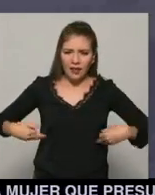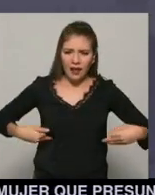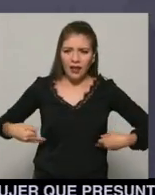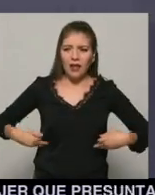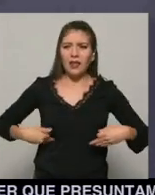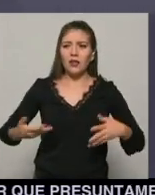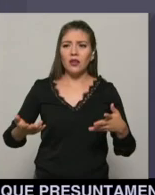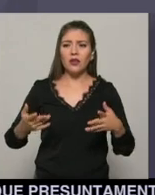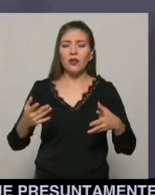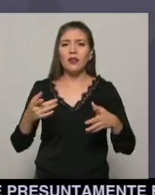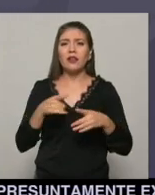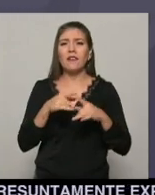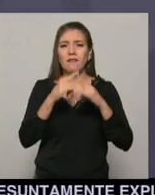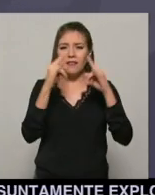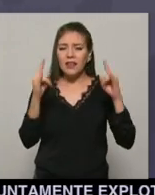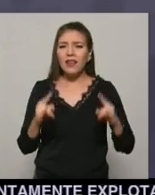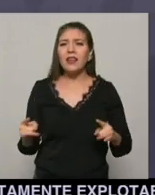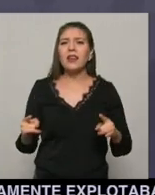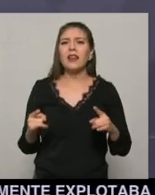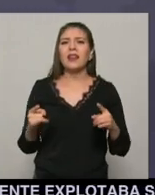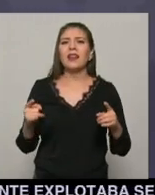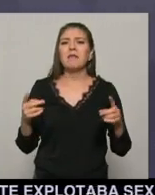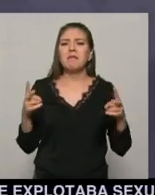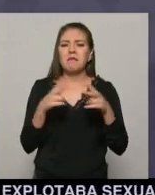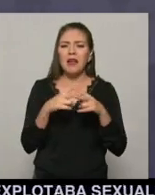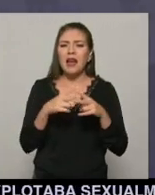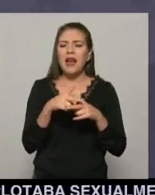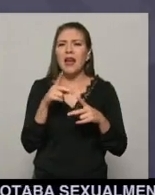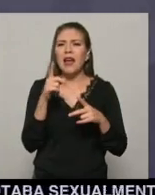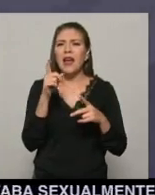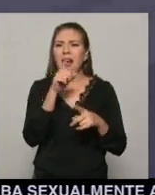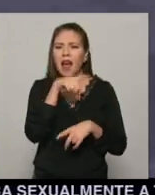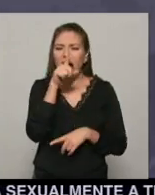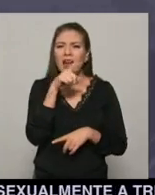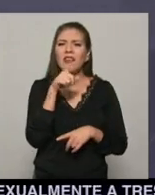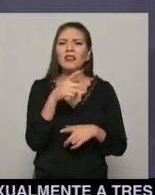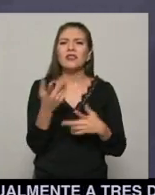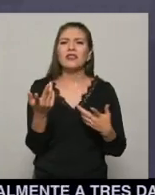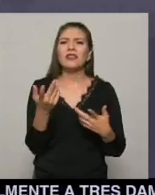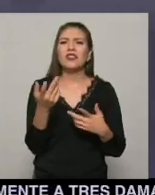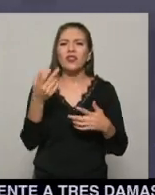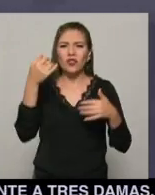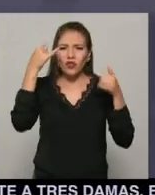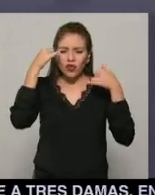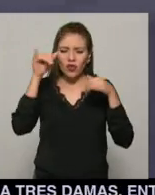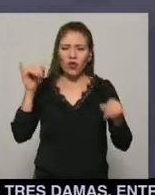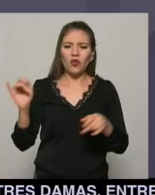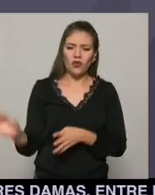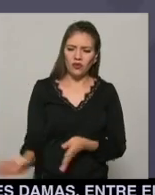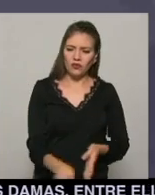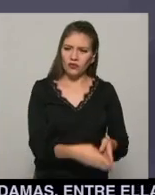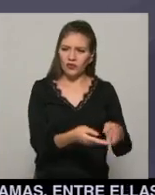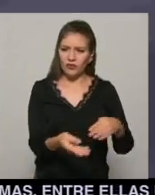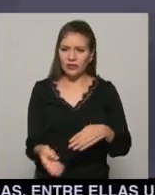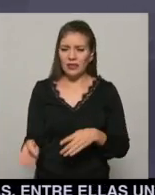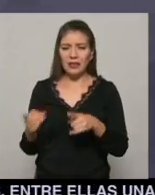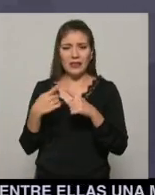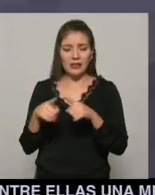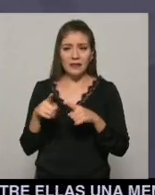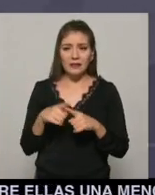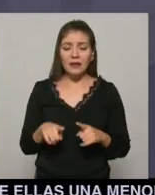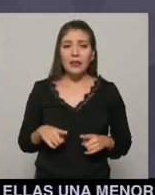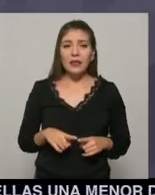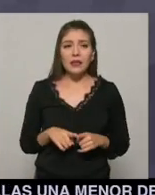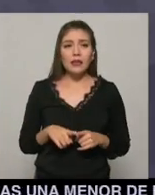ferias, peleas de gallos, shows, festivales, corridas de toros, etcétera, deja en